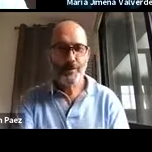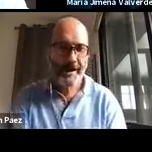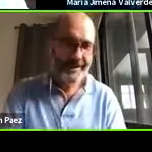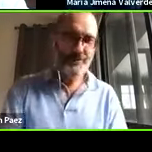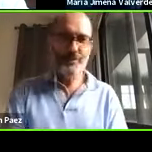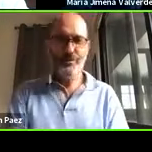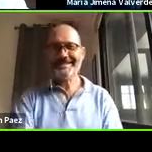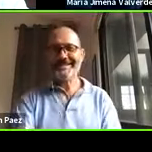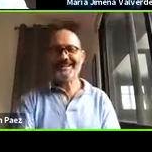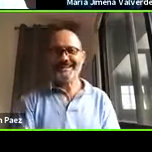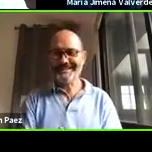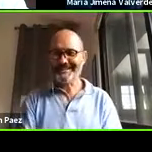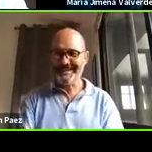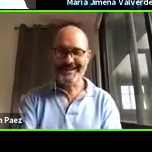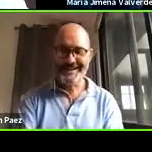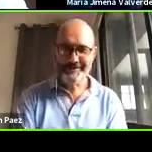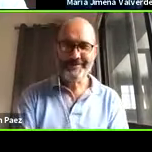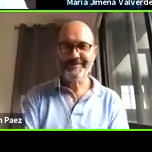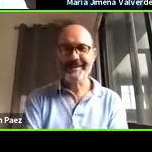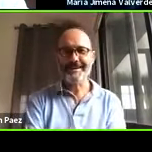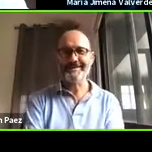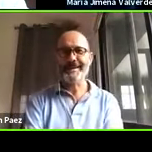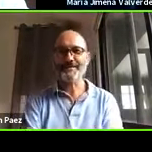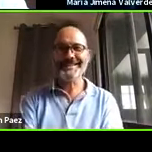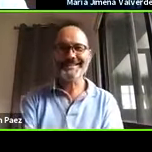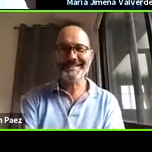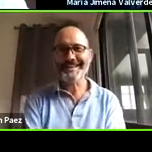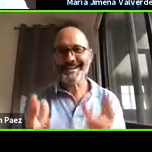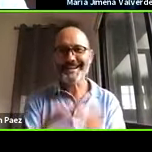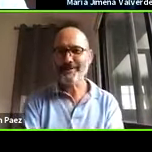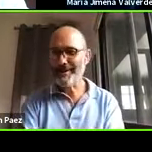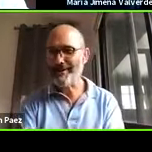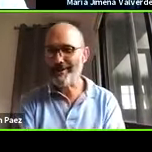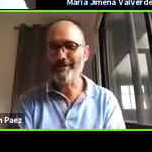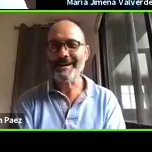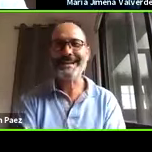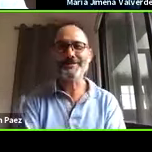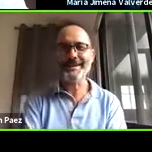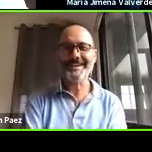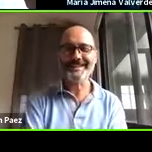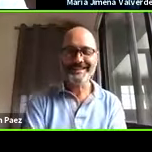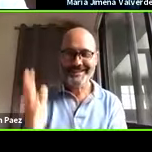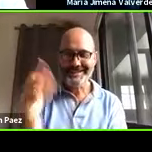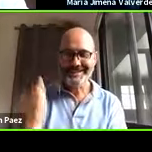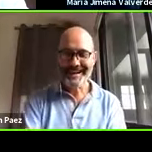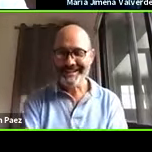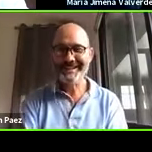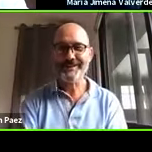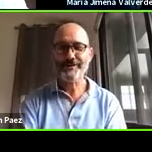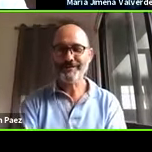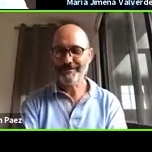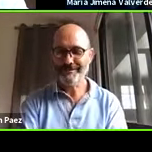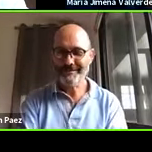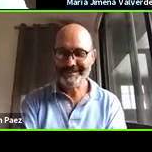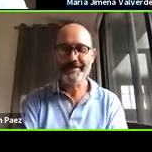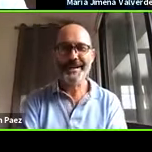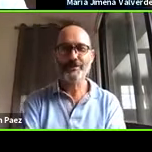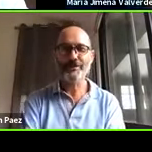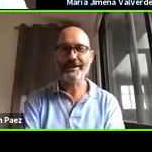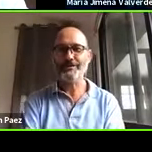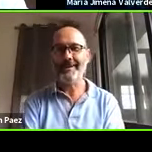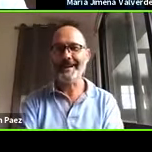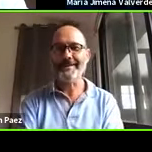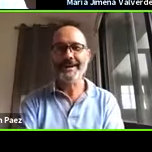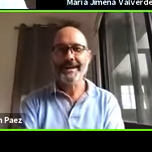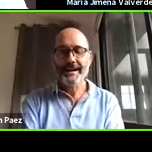y muy buenas tardes a ustedes que están aquí conmigo acompañándome y a la gente que nos está viendo